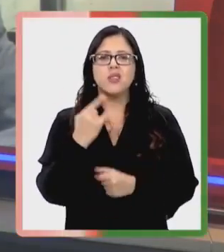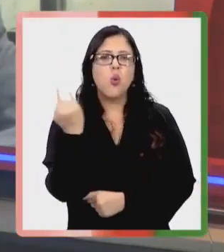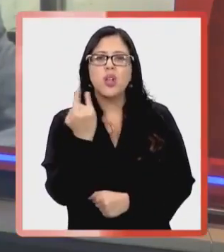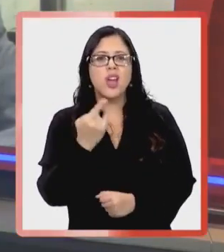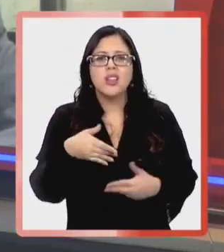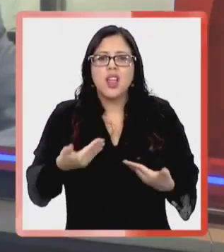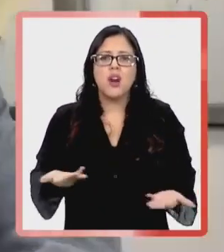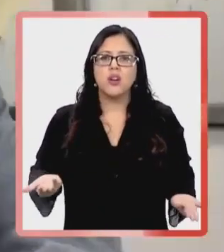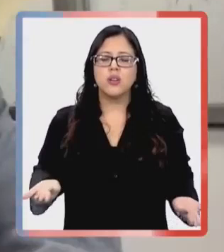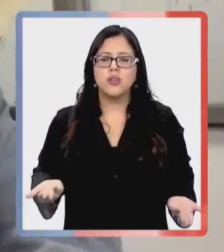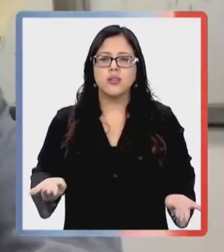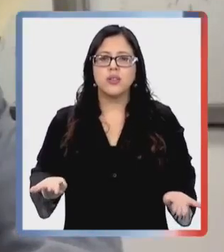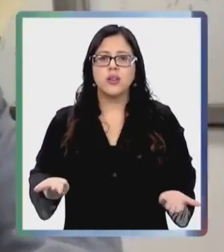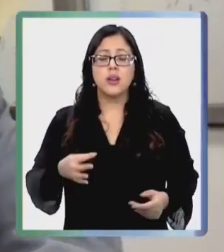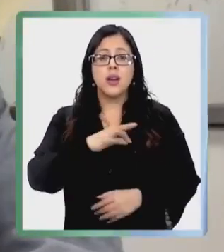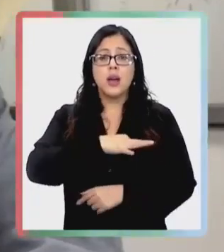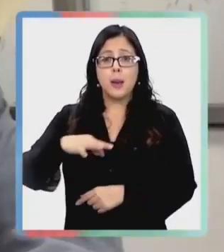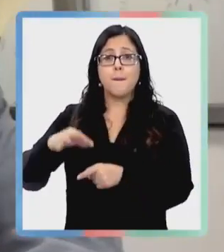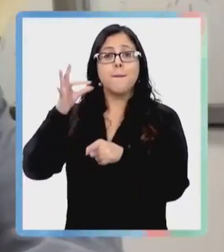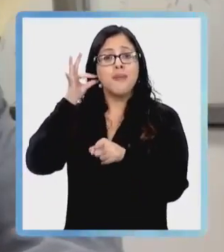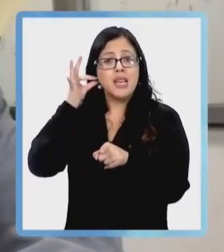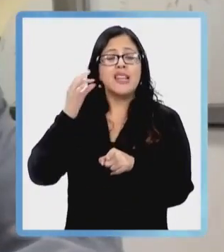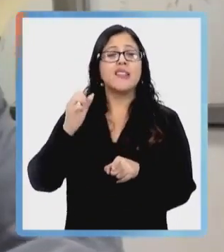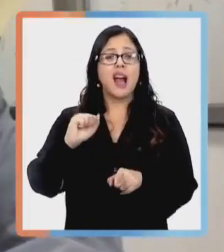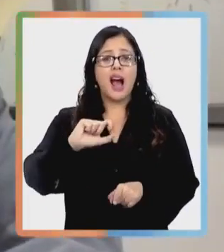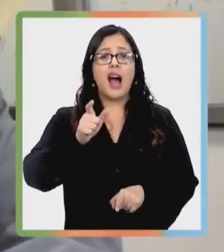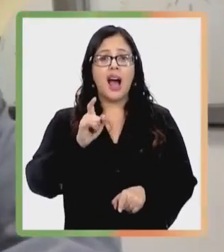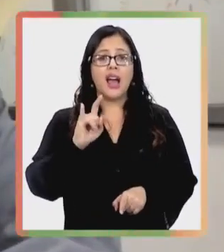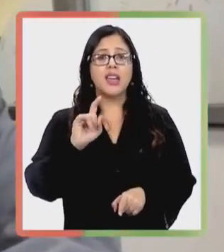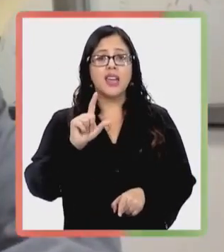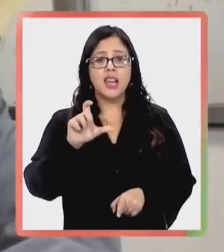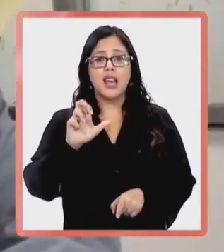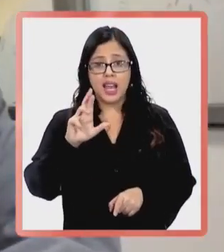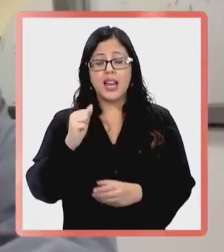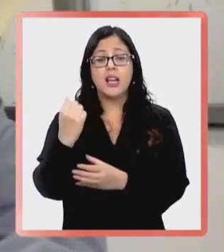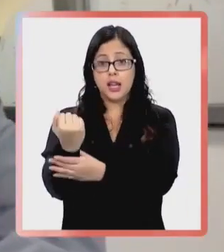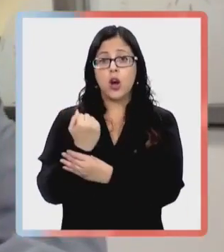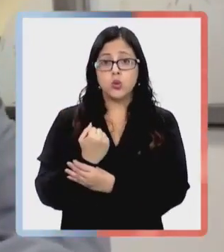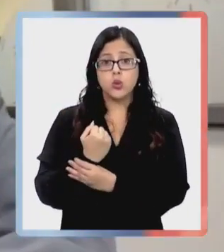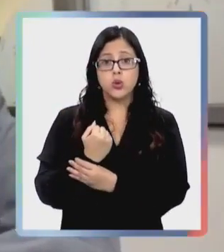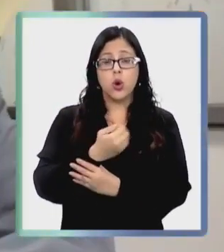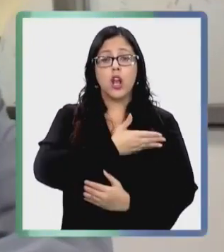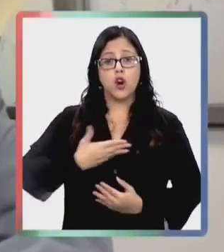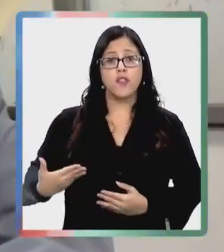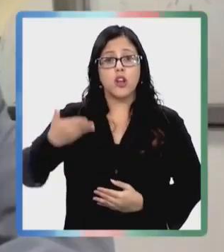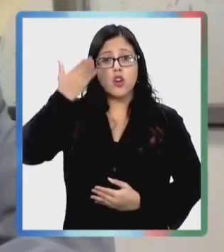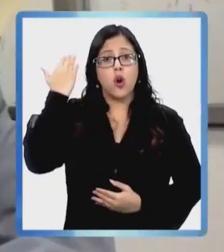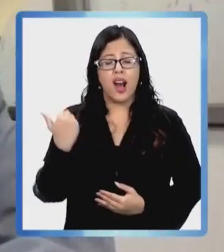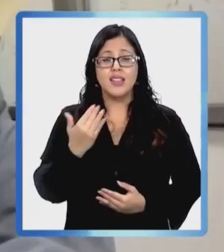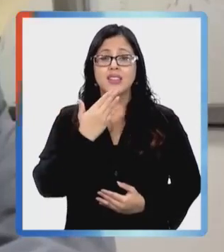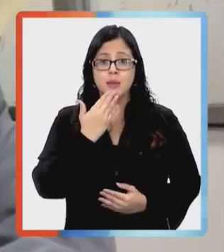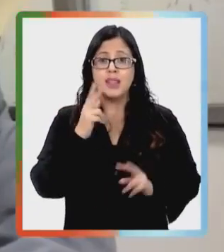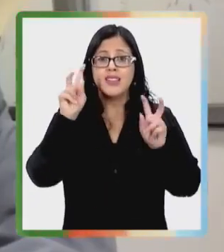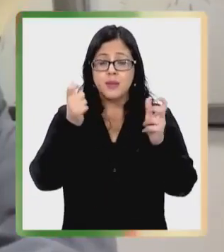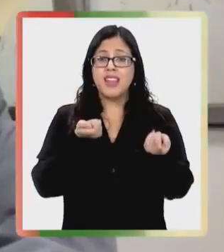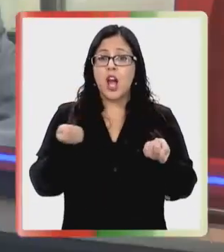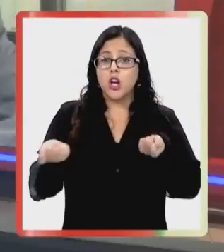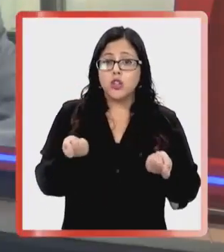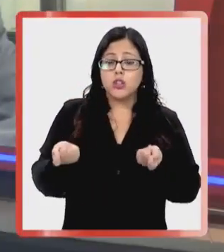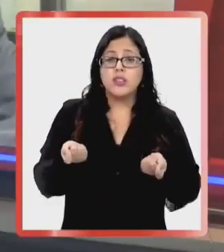tiempos que corren? La ministra Aguilera, que colaboró con nosotros en el gobierno anterior durante el manejo de la